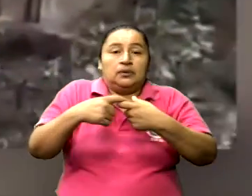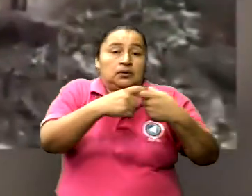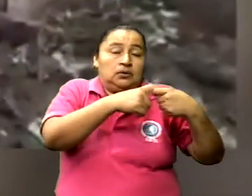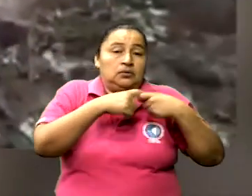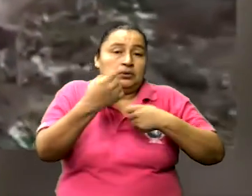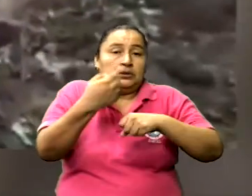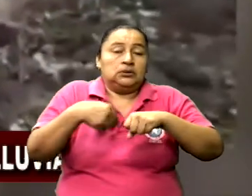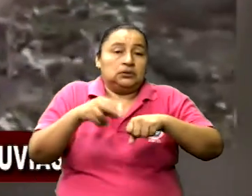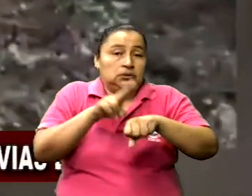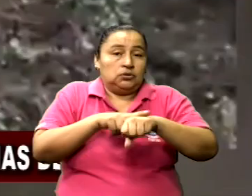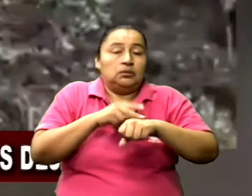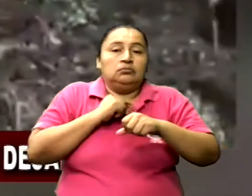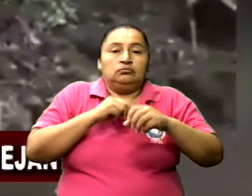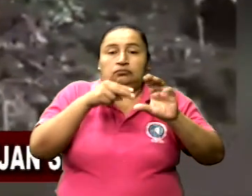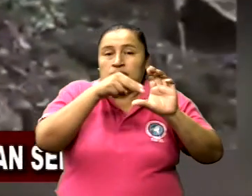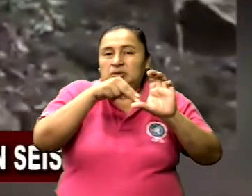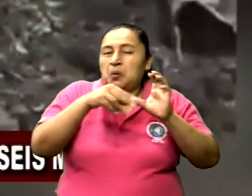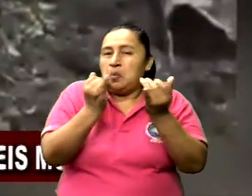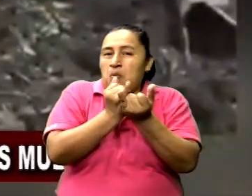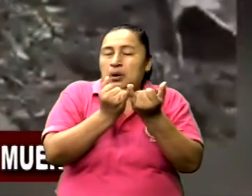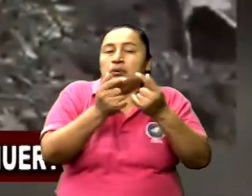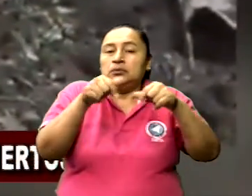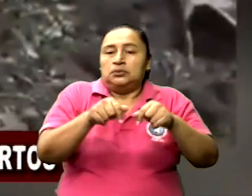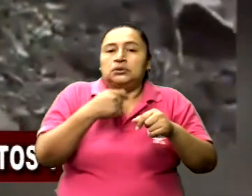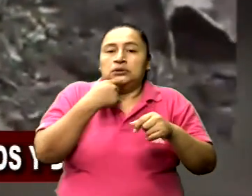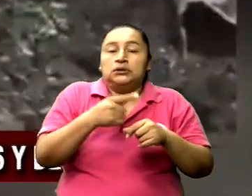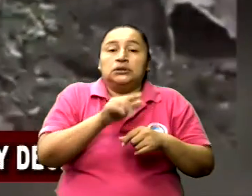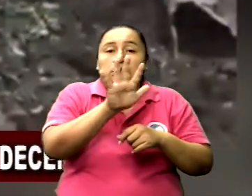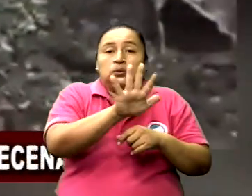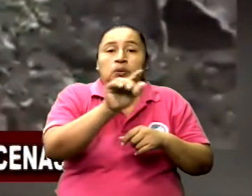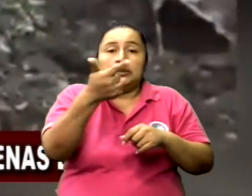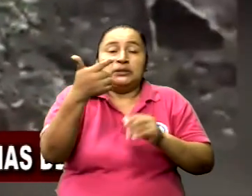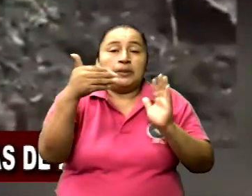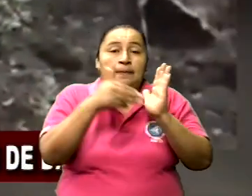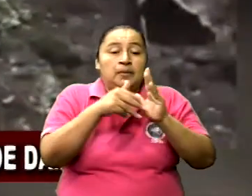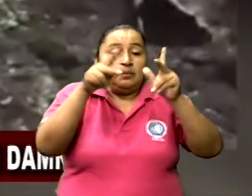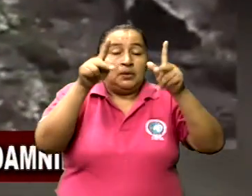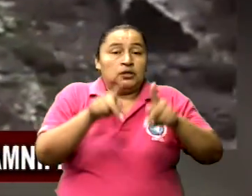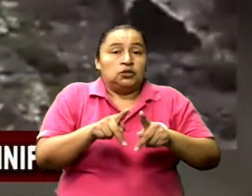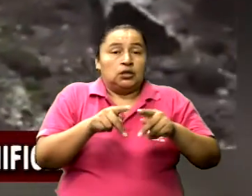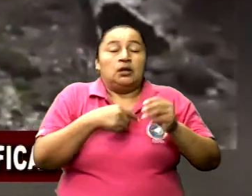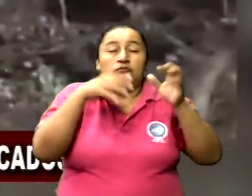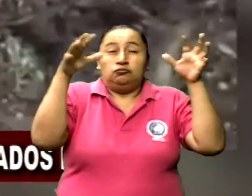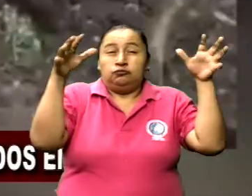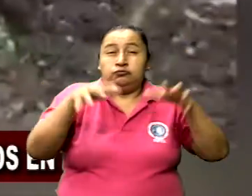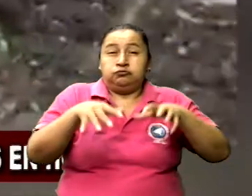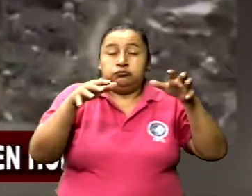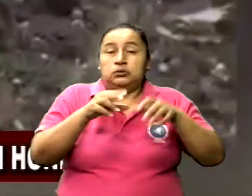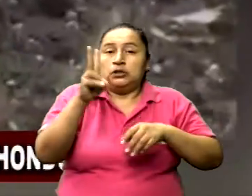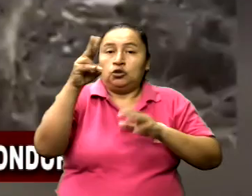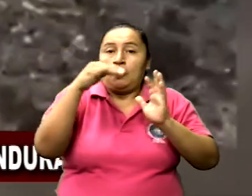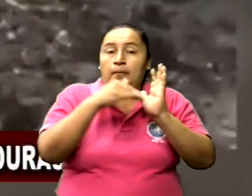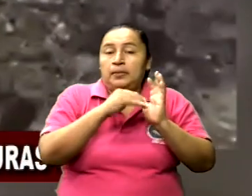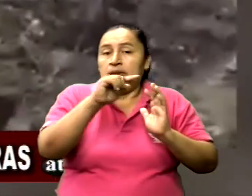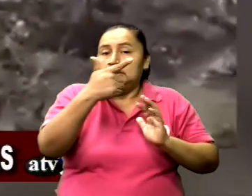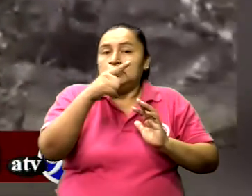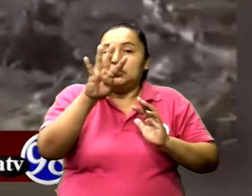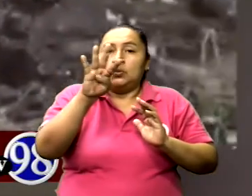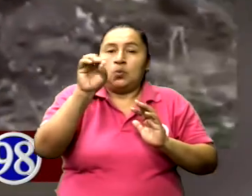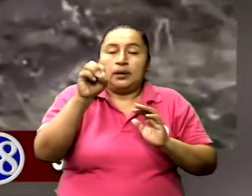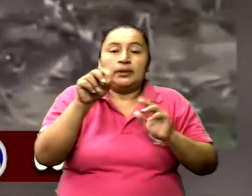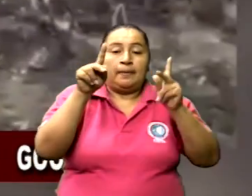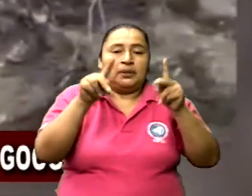para la Reducción de Desastres ha registrado que de los 57.000 afectados por las lluvias, 2.740